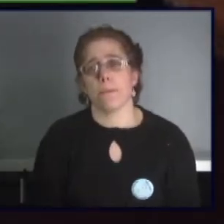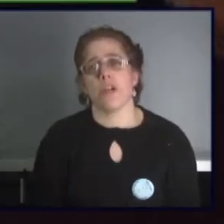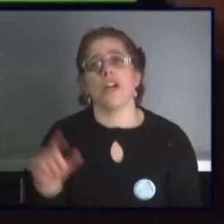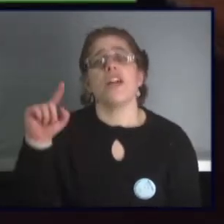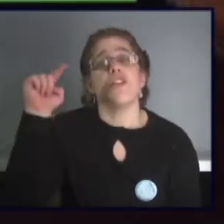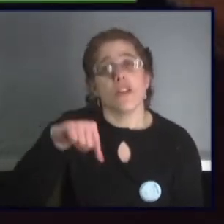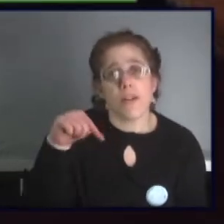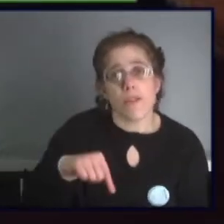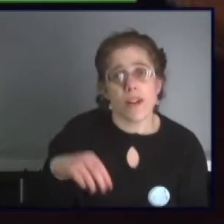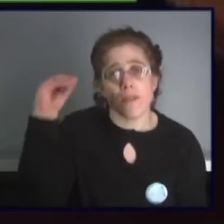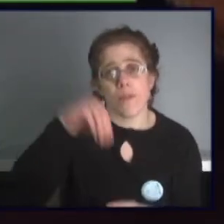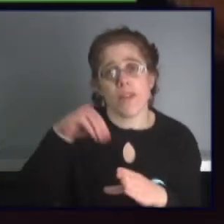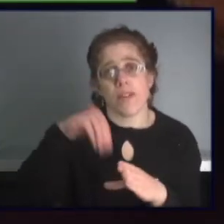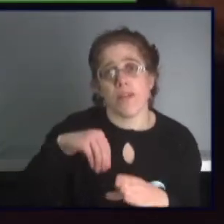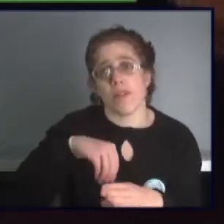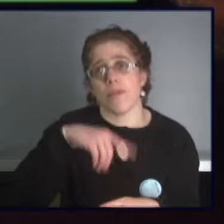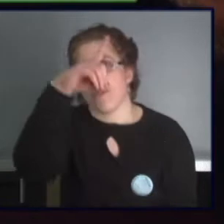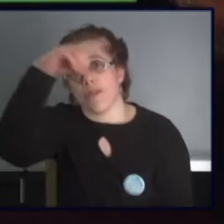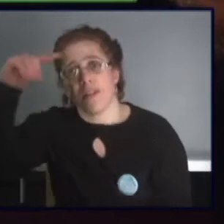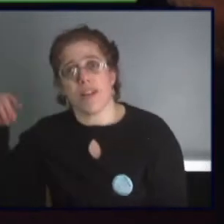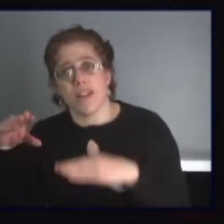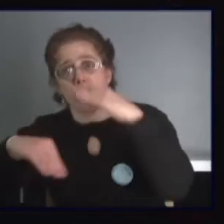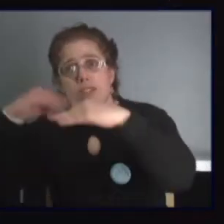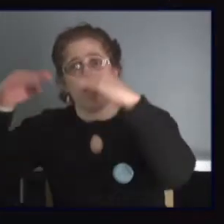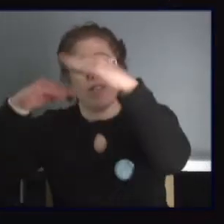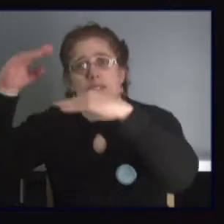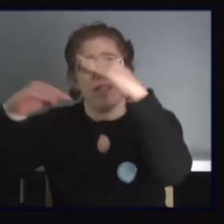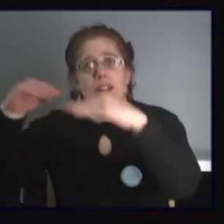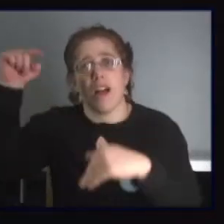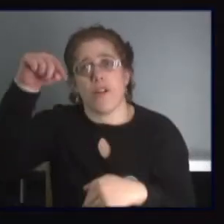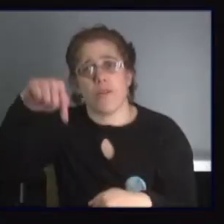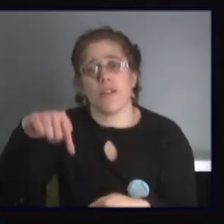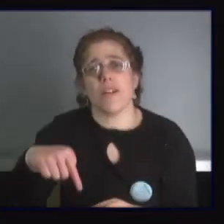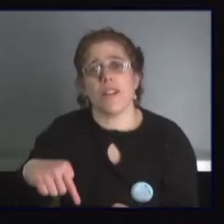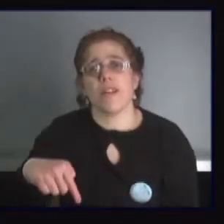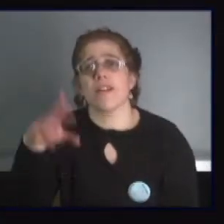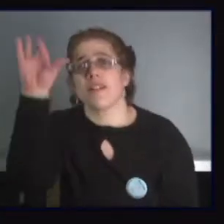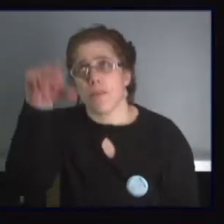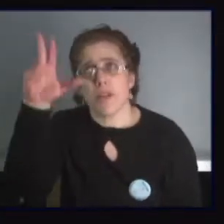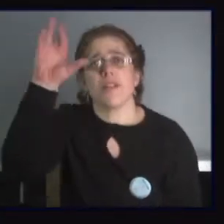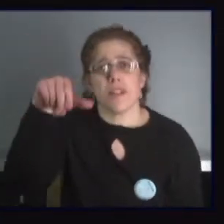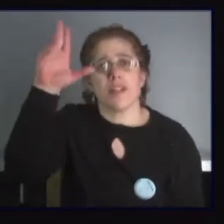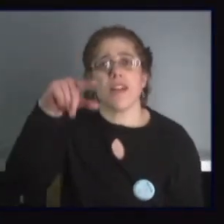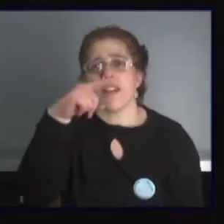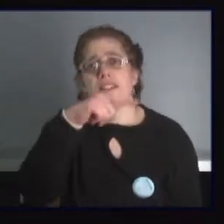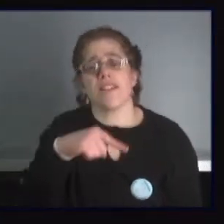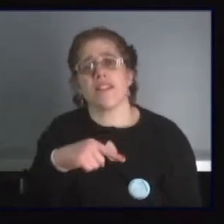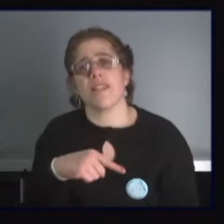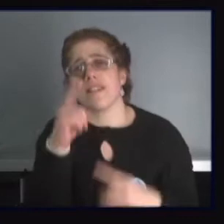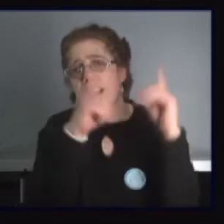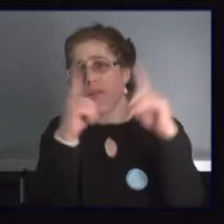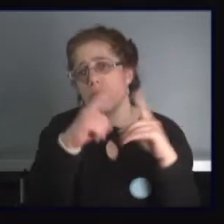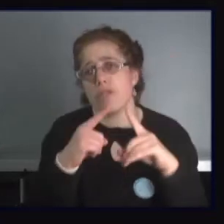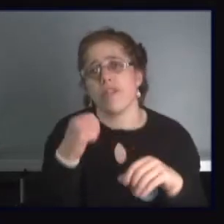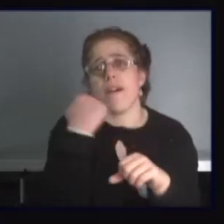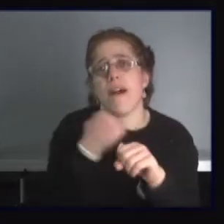de las elecciones provinciales que se han venido desarrollando hasta ahora venimos repitiendo en algunos casos avanzando